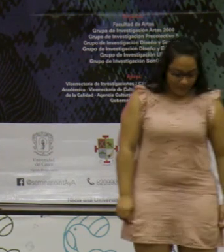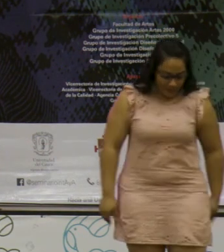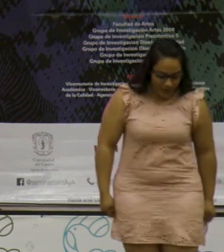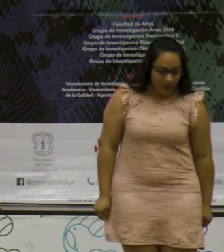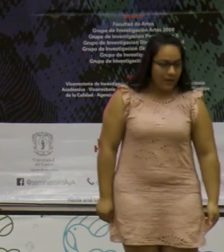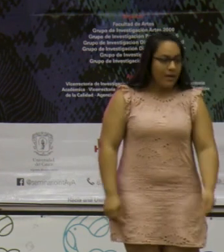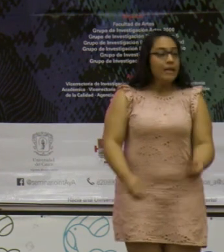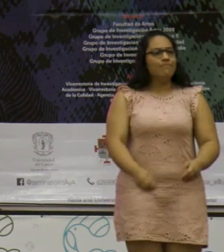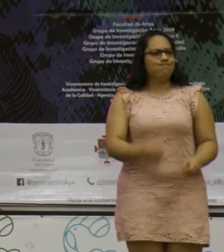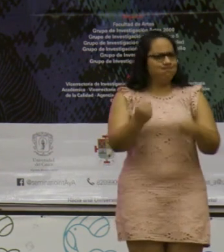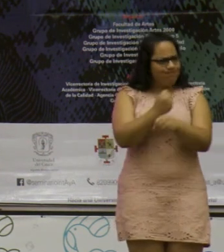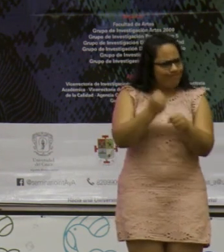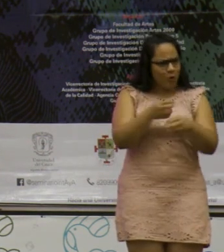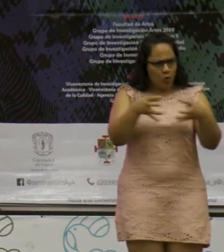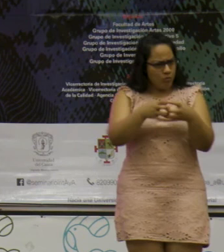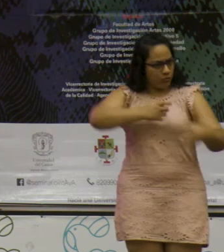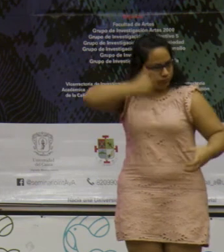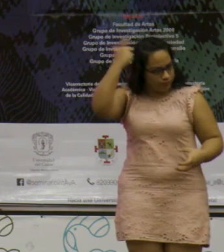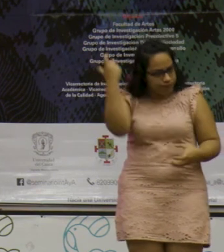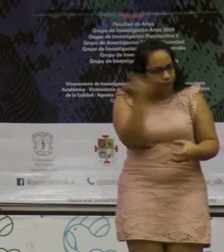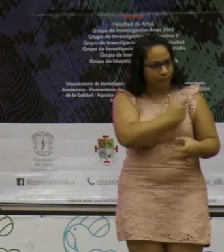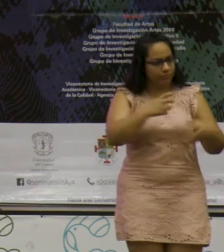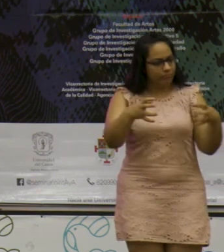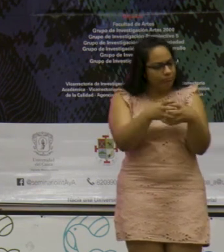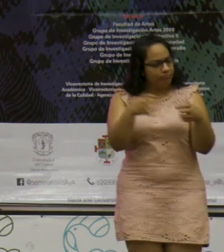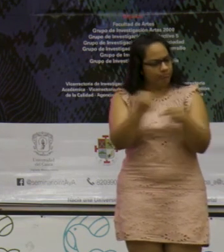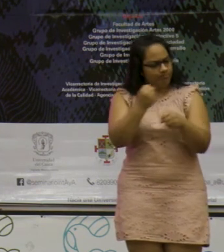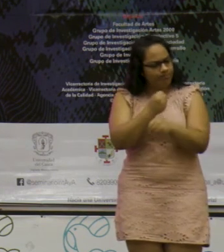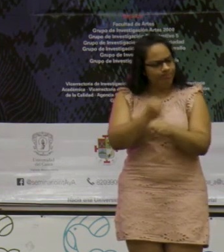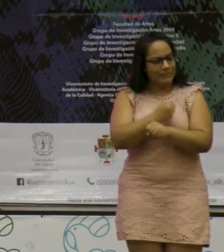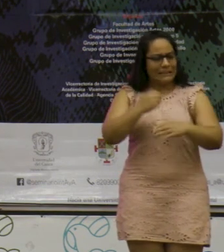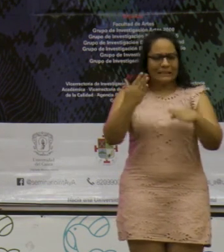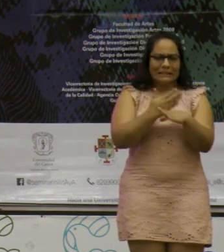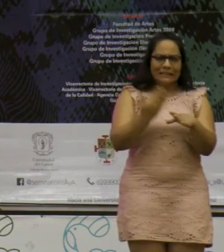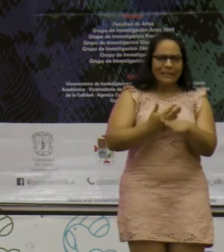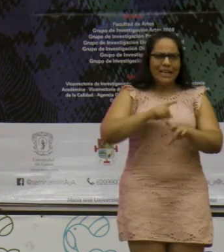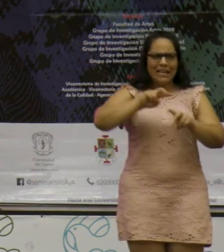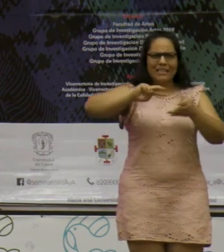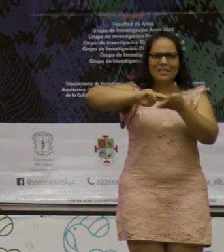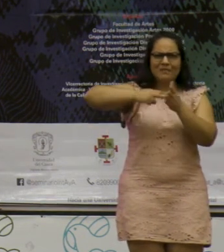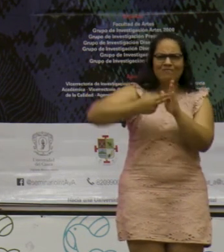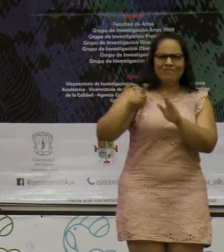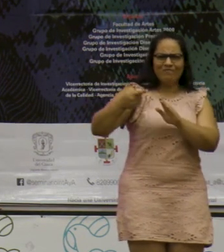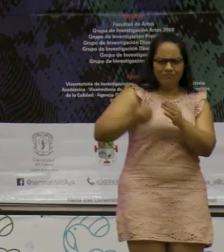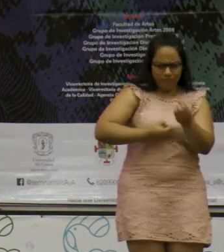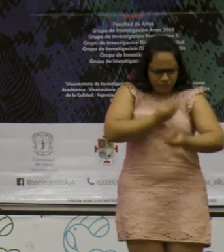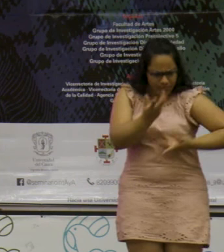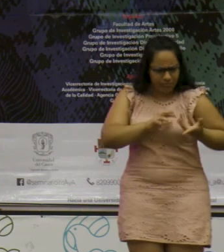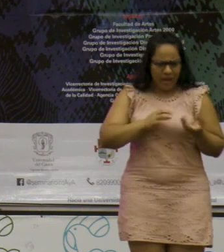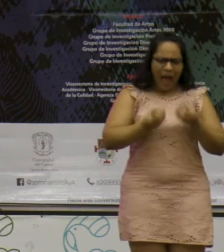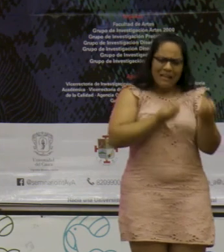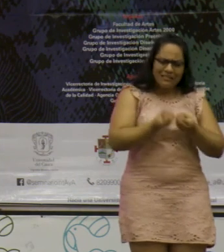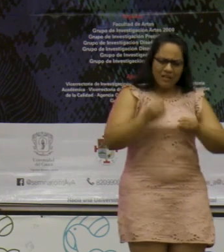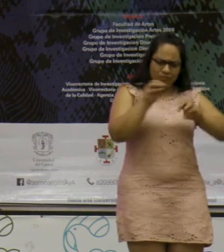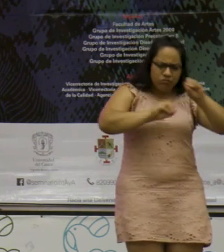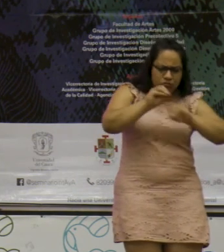Hay mucha gente trabajando muy seria alrededor del problema de lo que significa administrar, crear, producir imágenes o